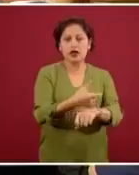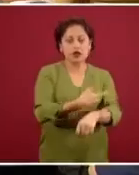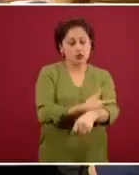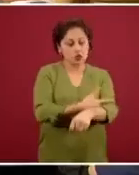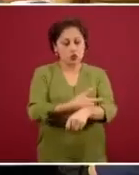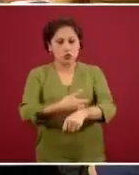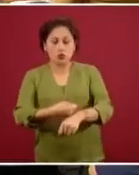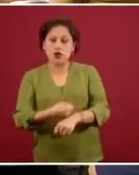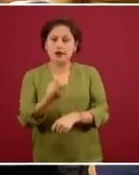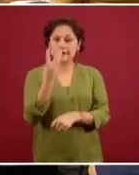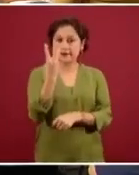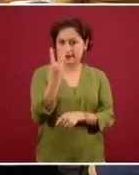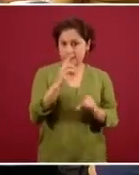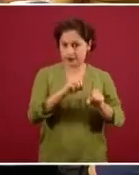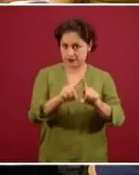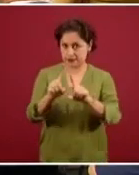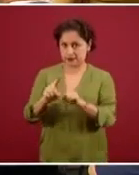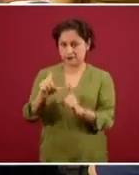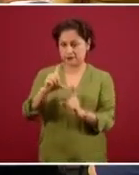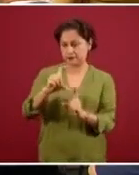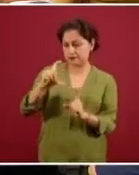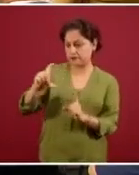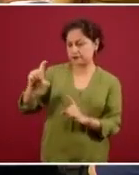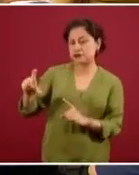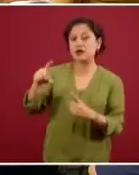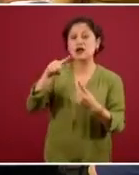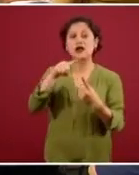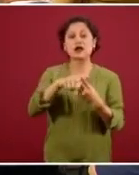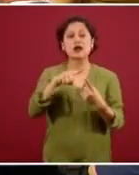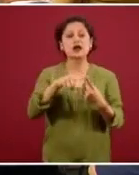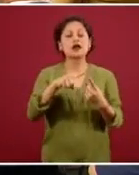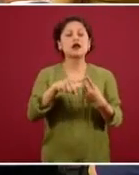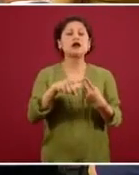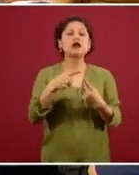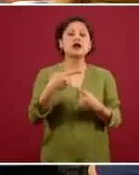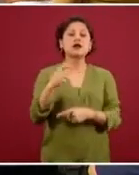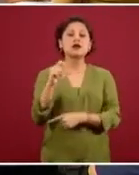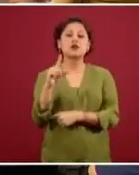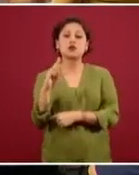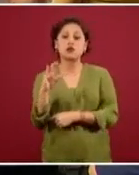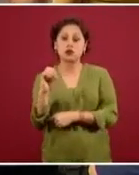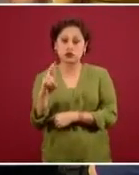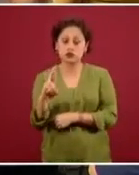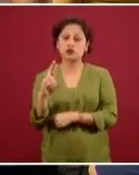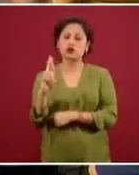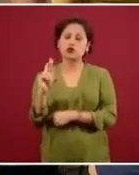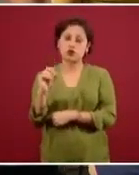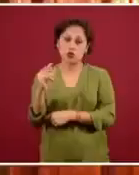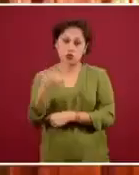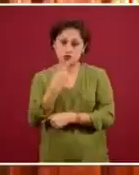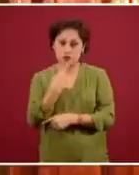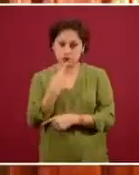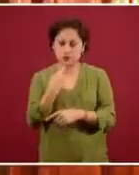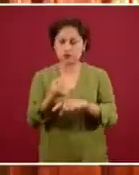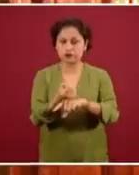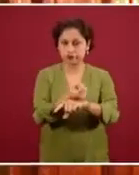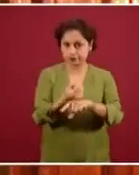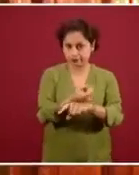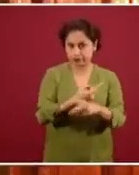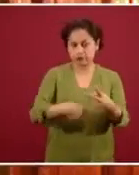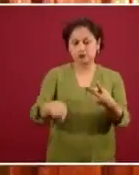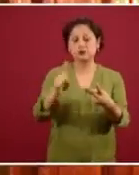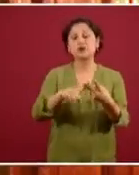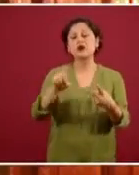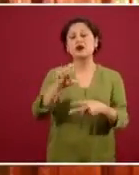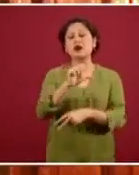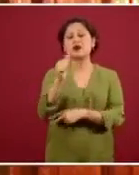sanguíneos. El primero son los glóbulos rojos, llamado concentrado eritrocitario. El segundo es el plasma y el